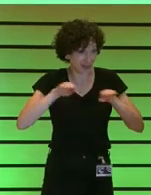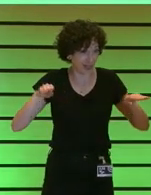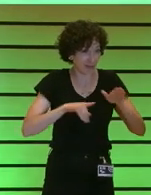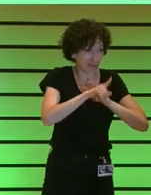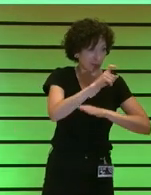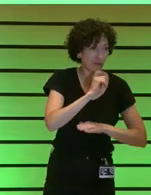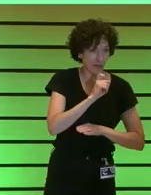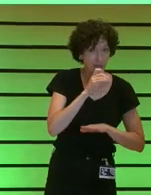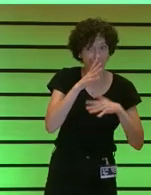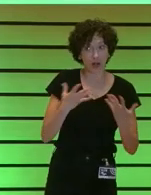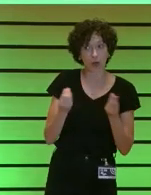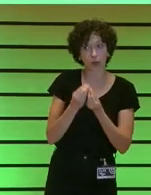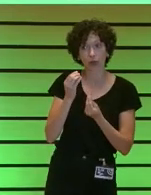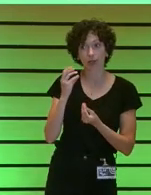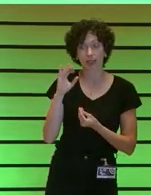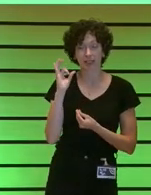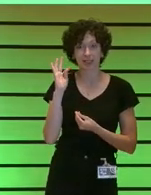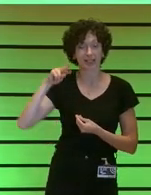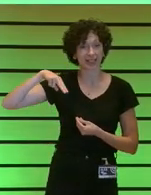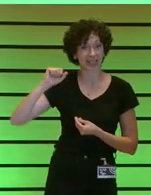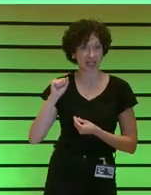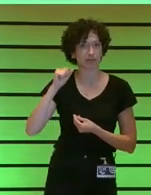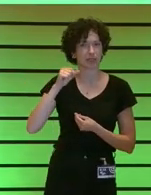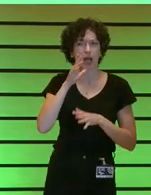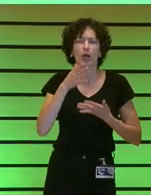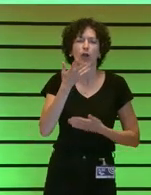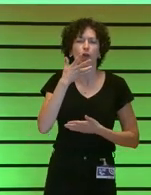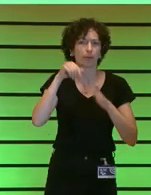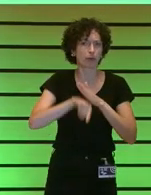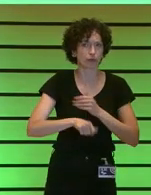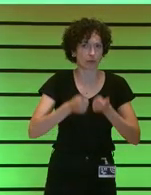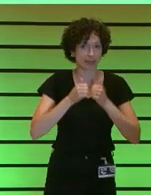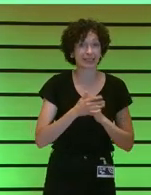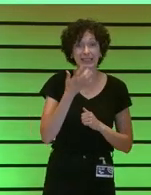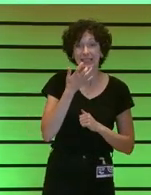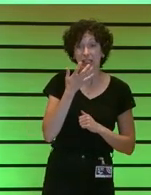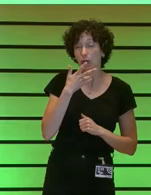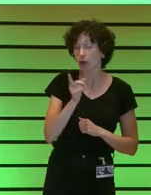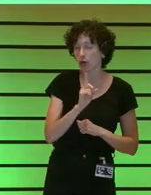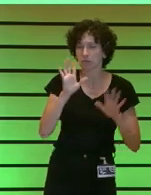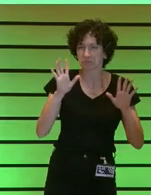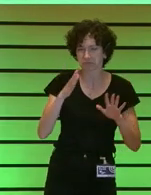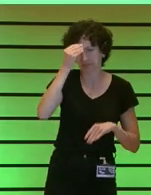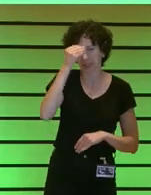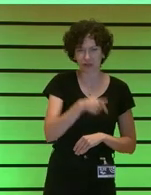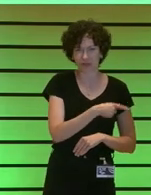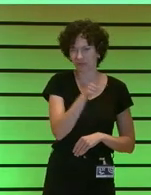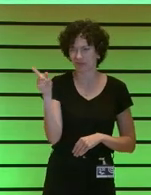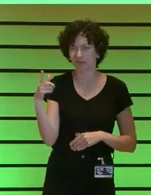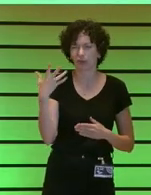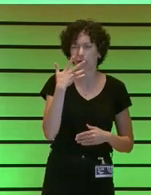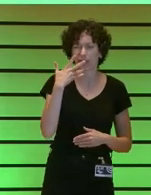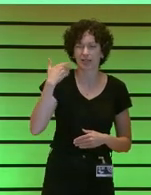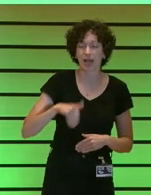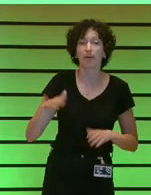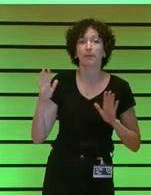y ahora de la mano de Cristina Monge vamos a profundizar en ello para que no la conozca aunque creo que para todos es de sobra conocida